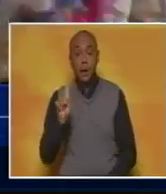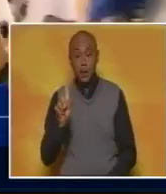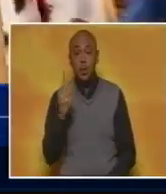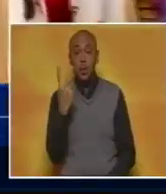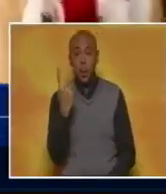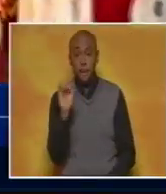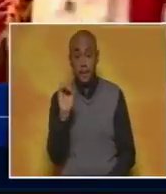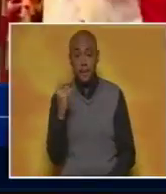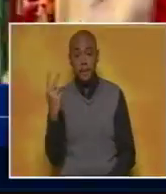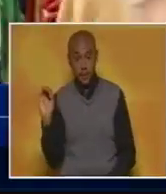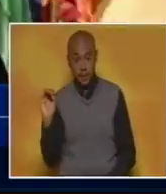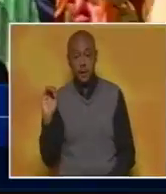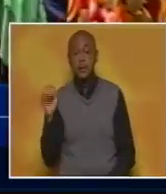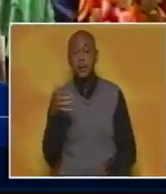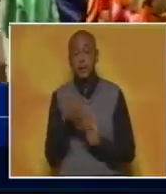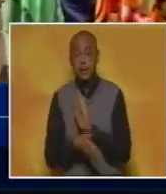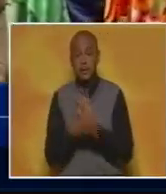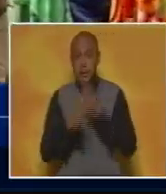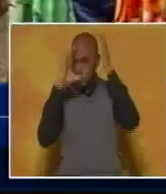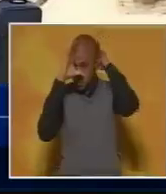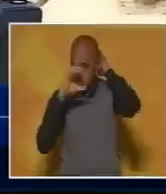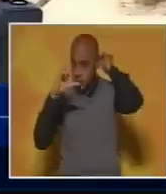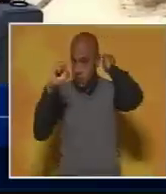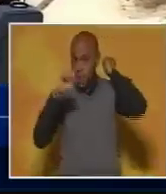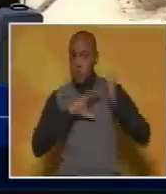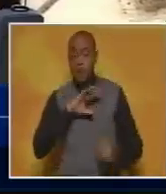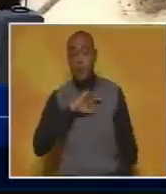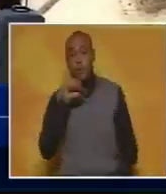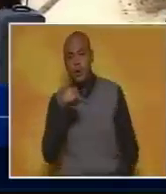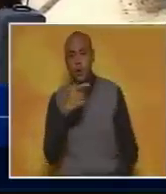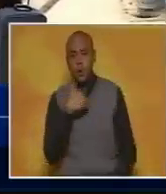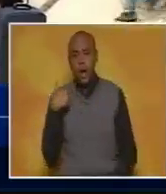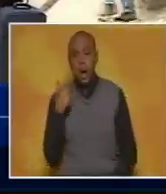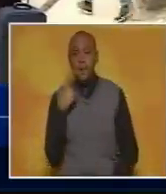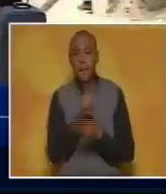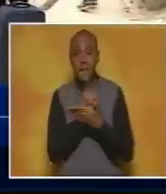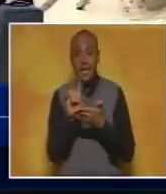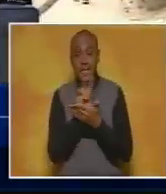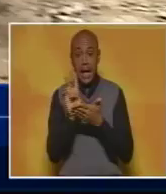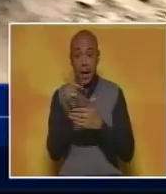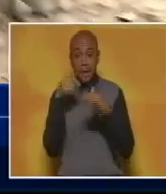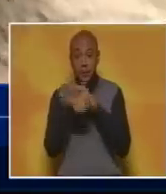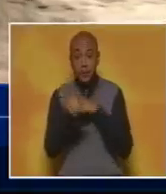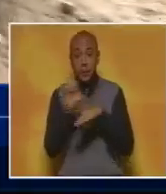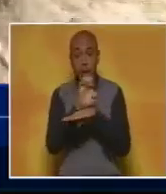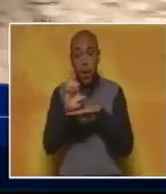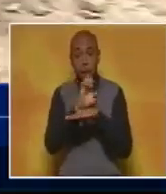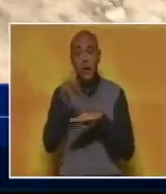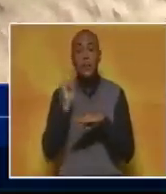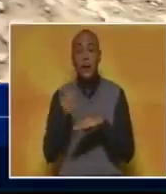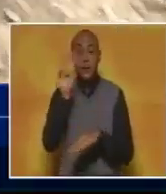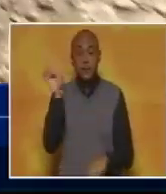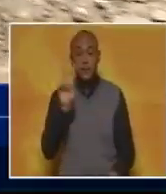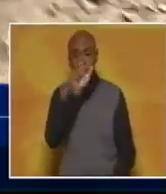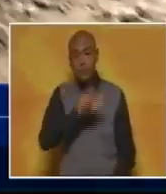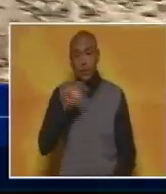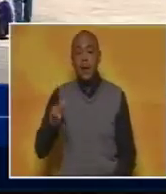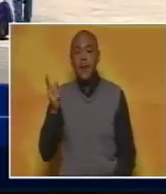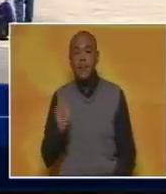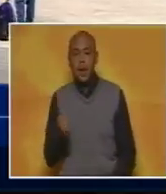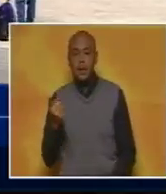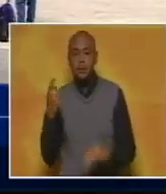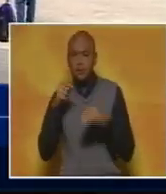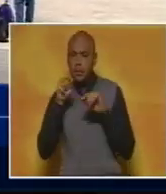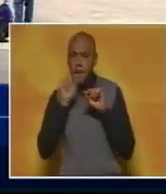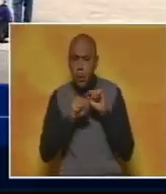2020 a través del consulado virtual de la Cancillería. Para acceder a la visa, los venezolanos deben haber ingresado por un punto de control